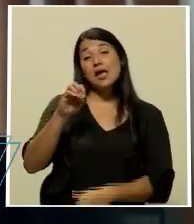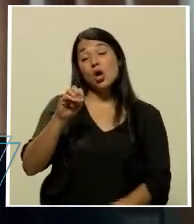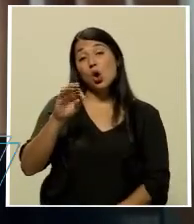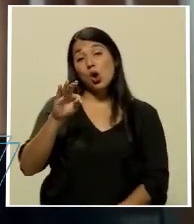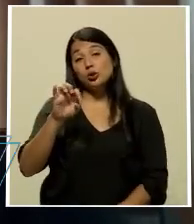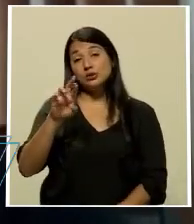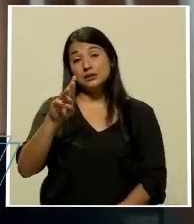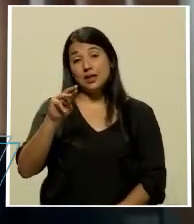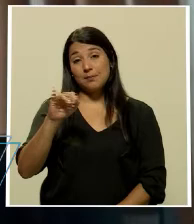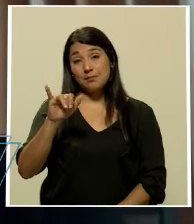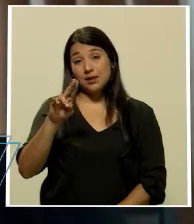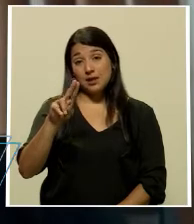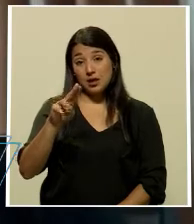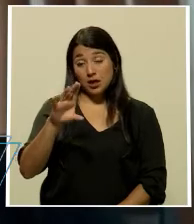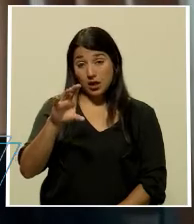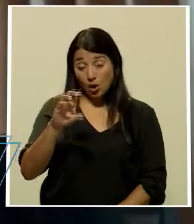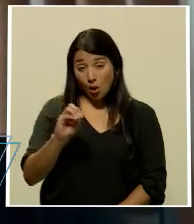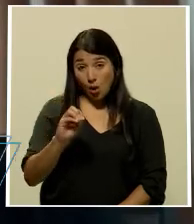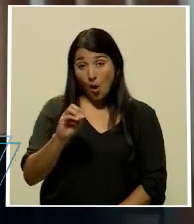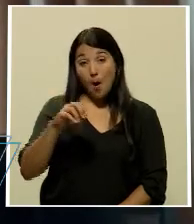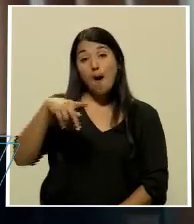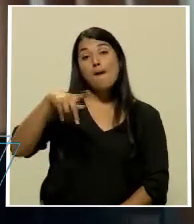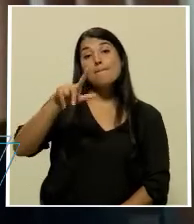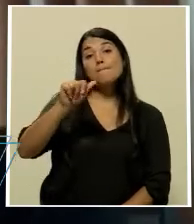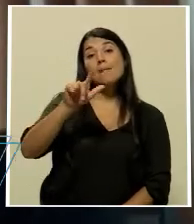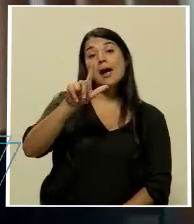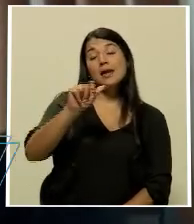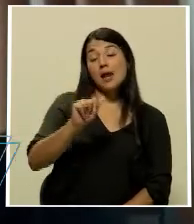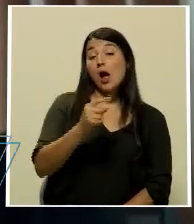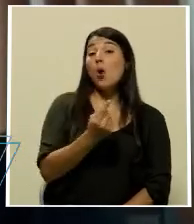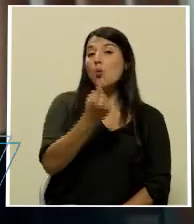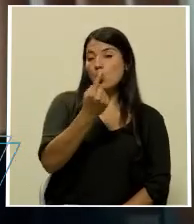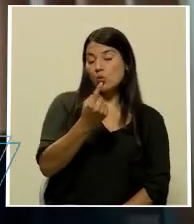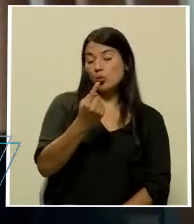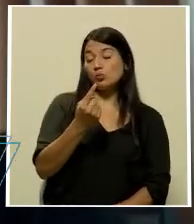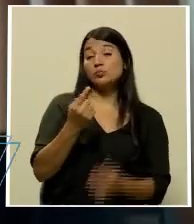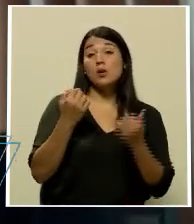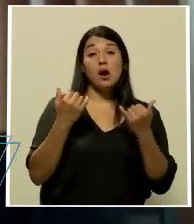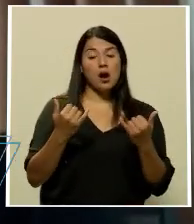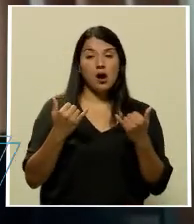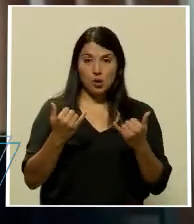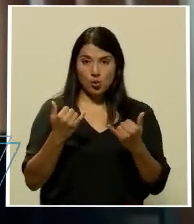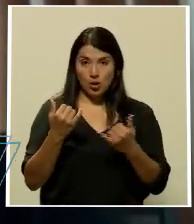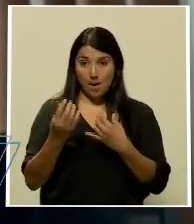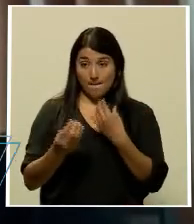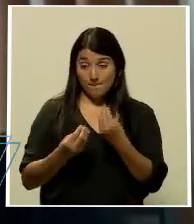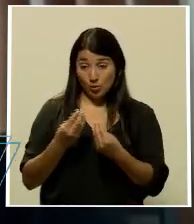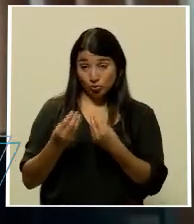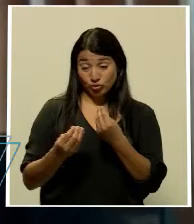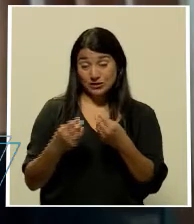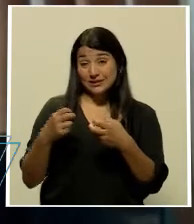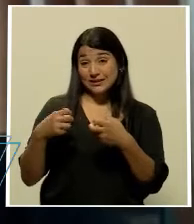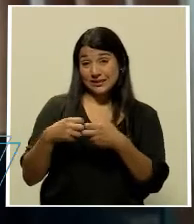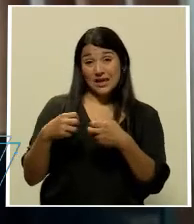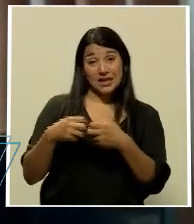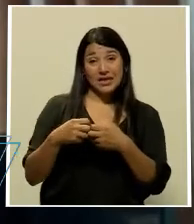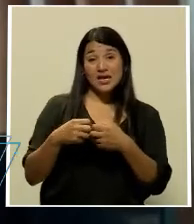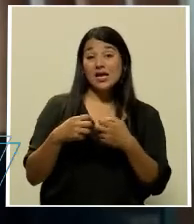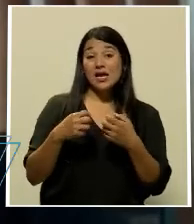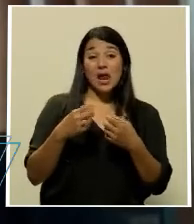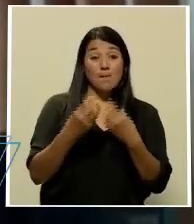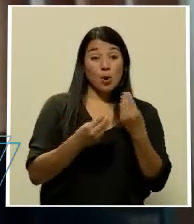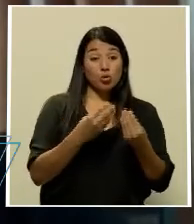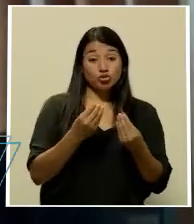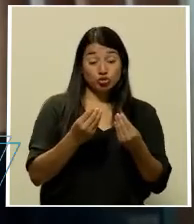así sucesivamente otras fuentes. Actualmente la matriz energética del instituto pues satisface la demanda actual del